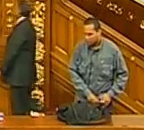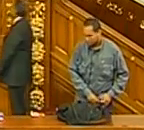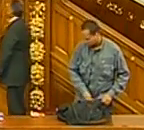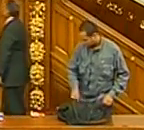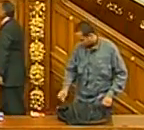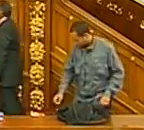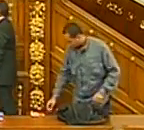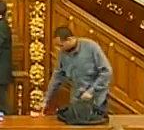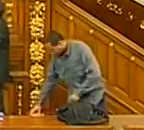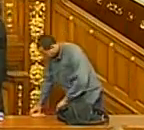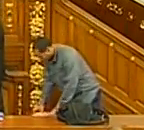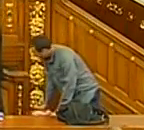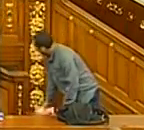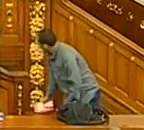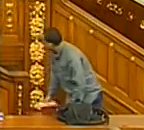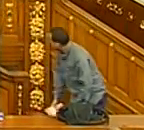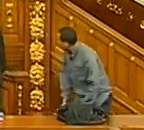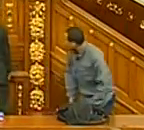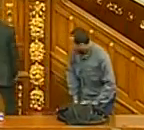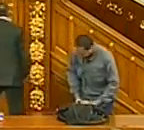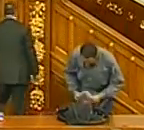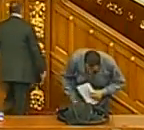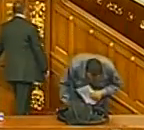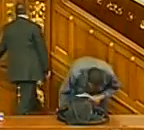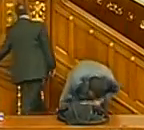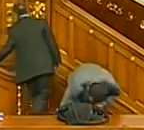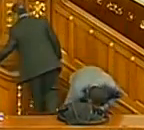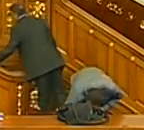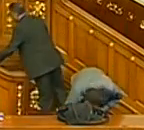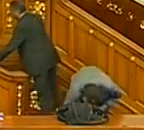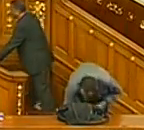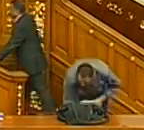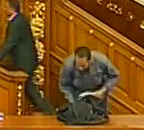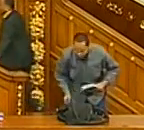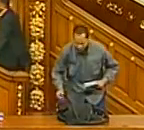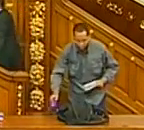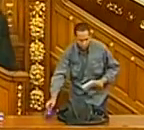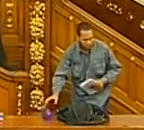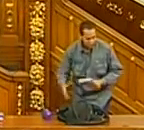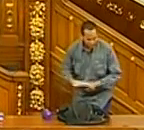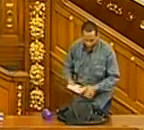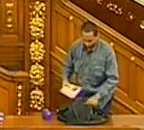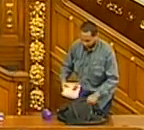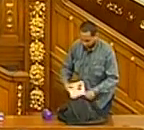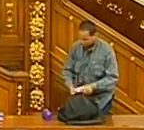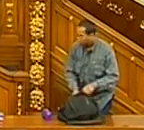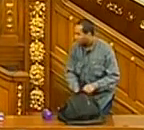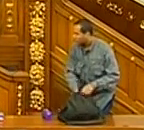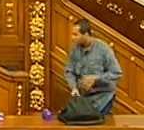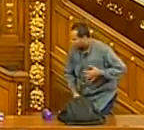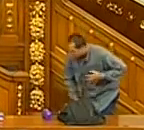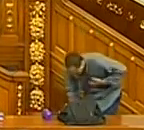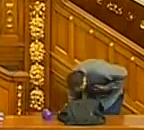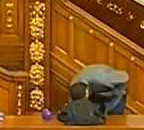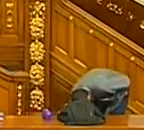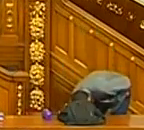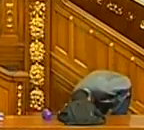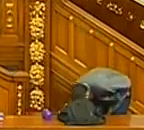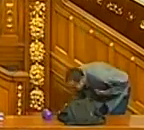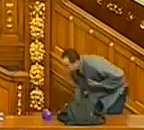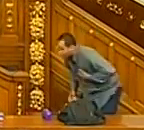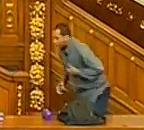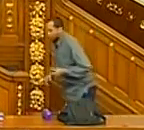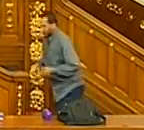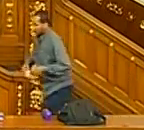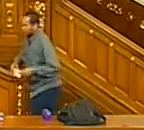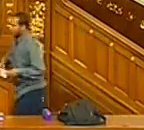ciudadana en esa sesión estuvo participando mayer y arias presidenta de la fundación jóvenes de la